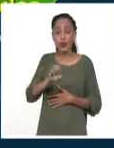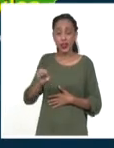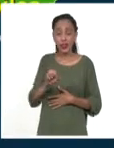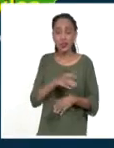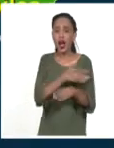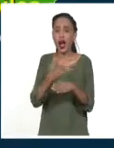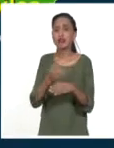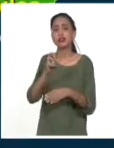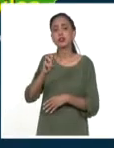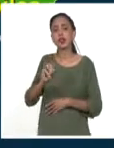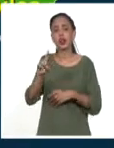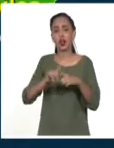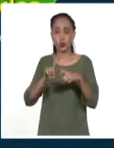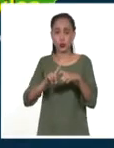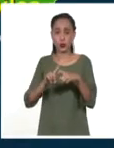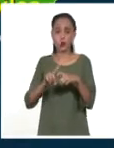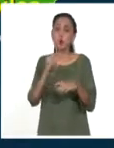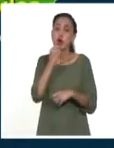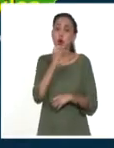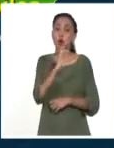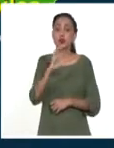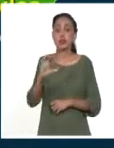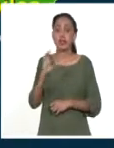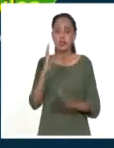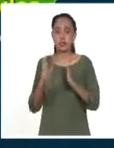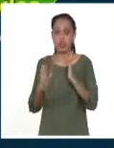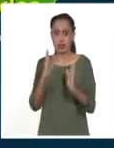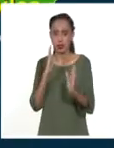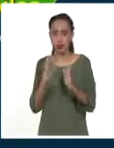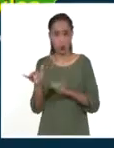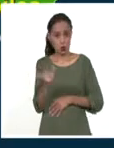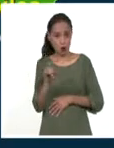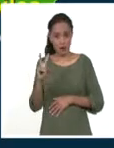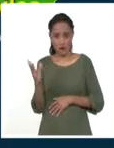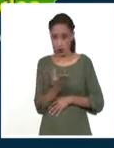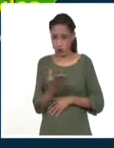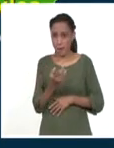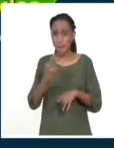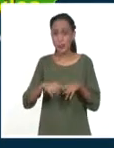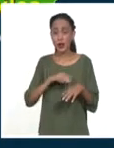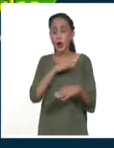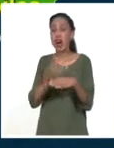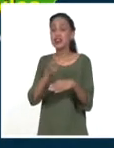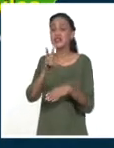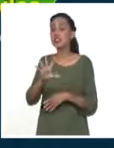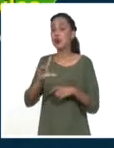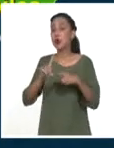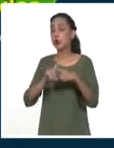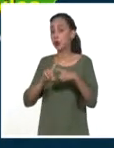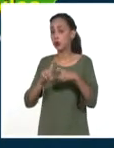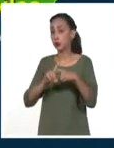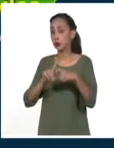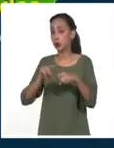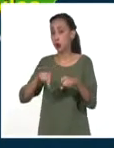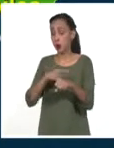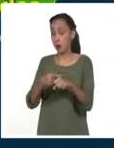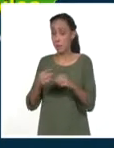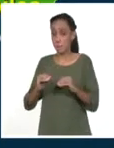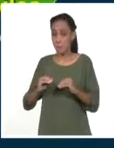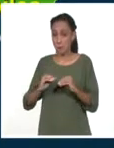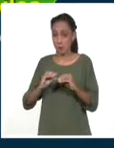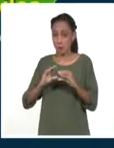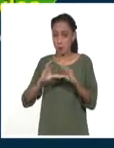30 kilómetros por hora en occidente y centro, igual velocidad, pero hasta 25 kilómetros por hora, excepto la madrugada y la mañana,